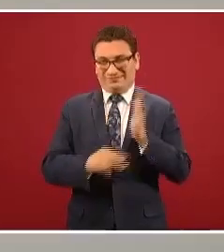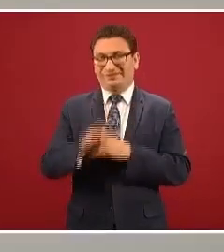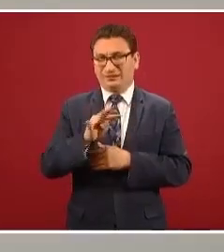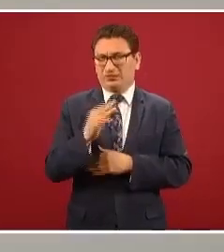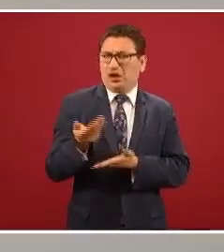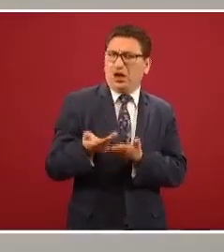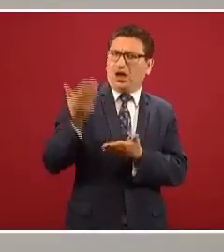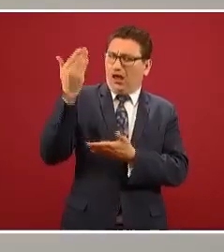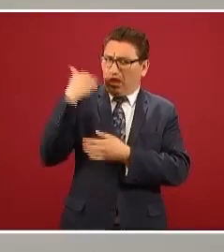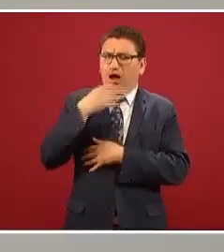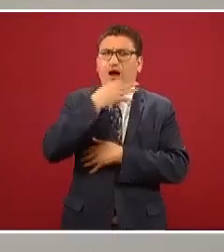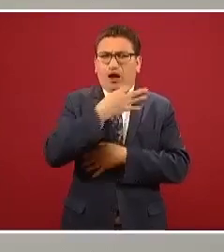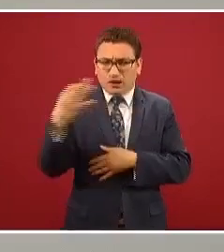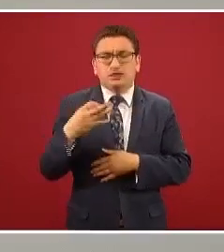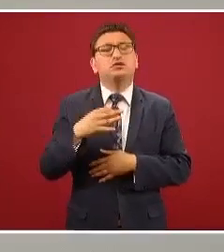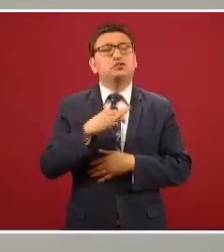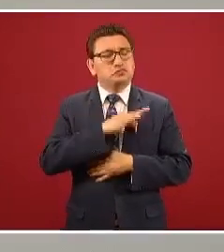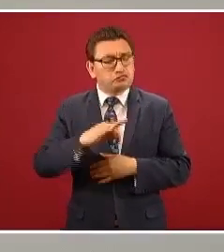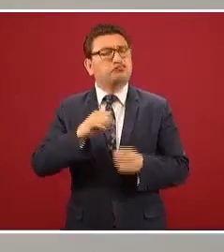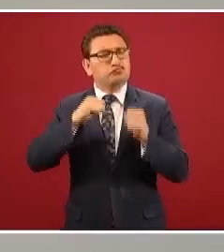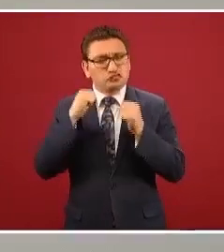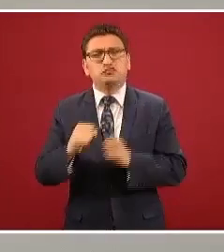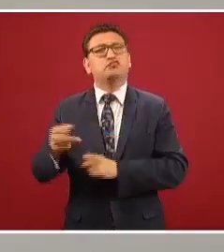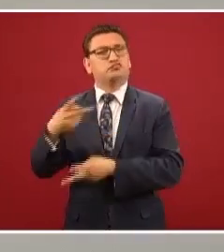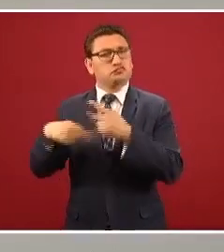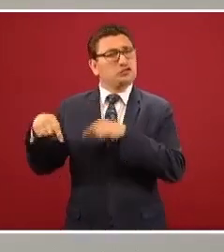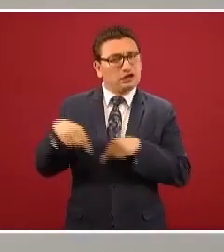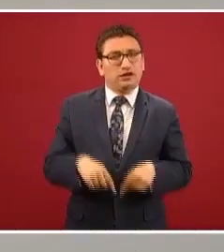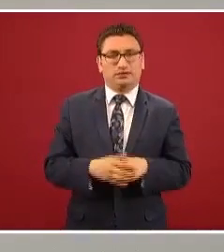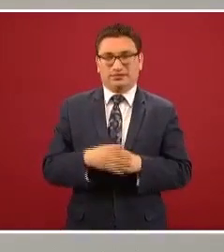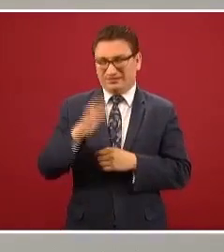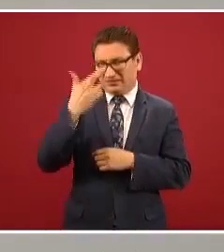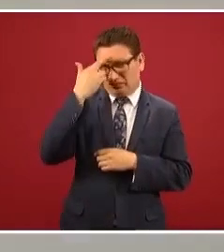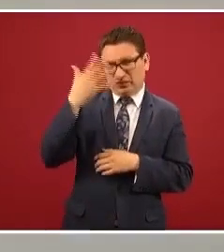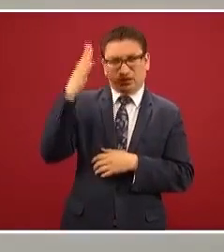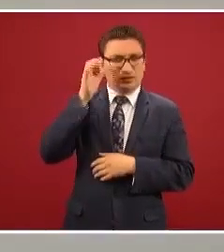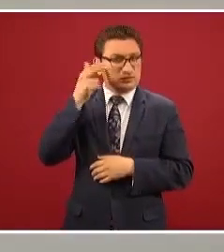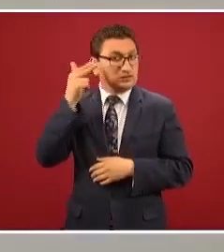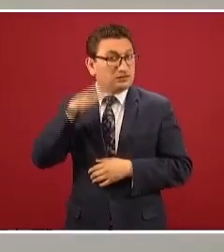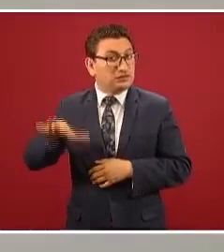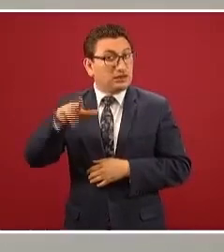desde que empezó esta epidemia, junto con el inicio del año occidental en China.